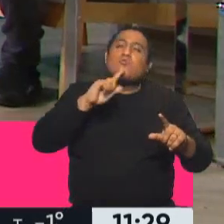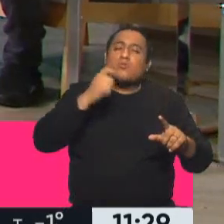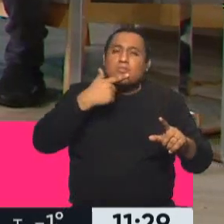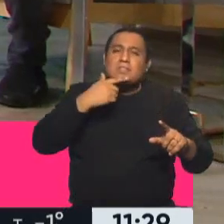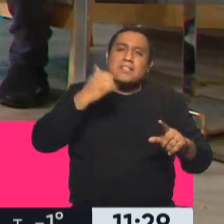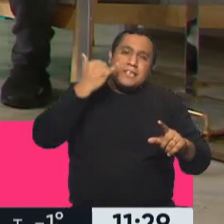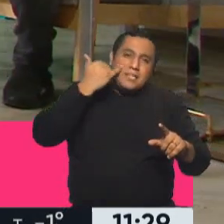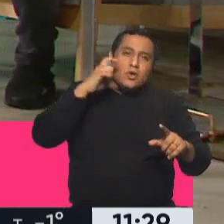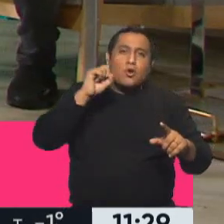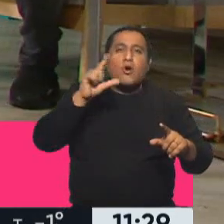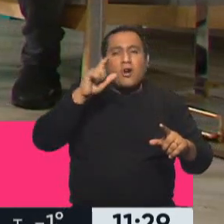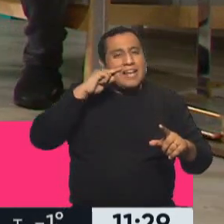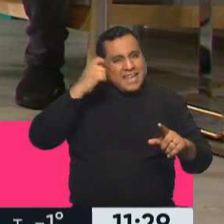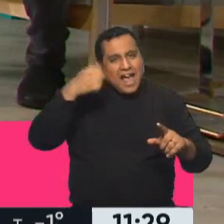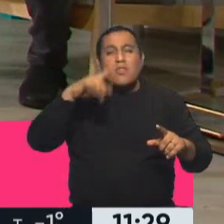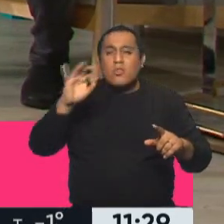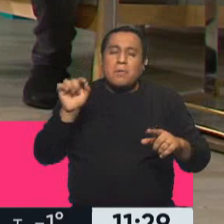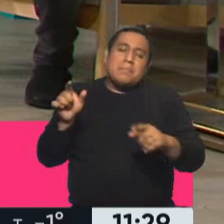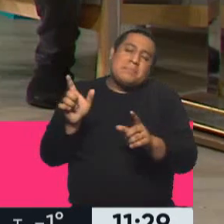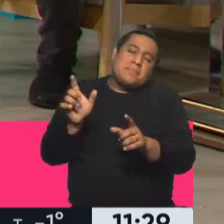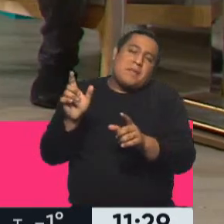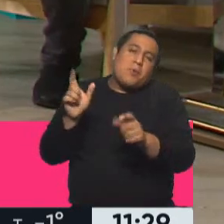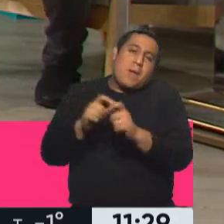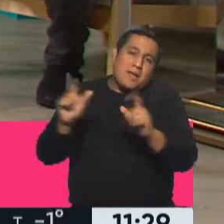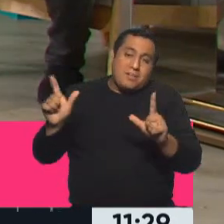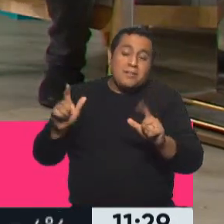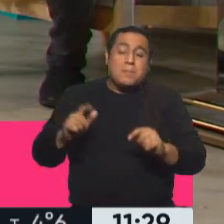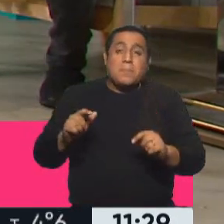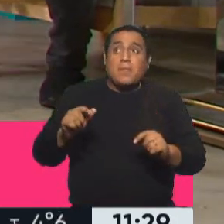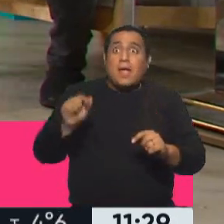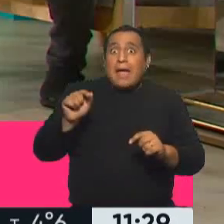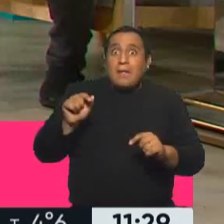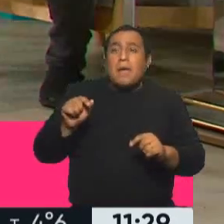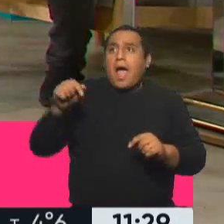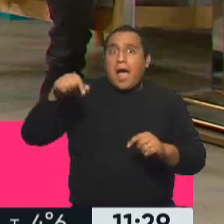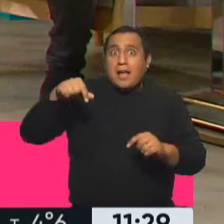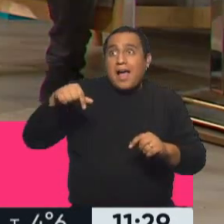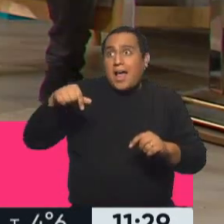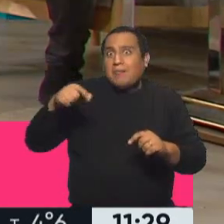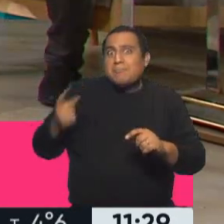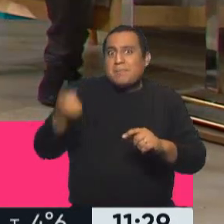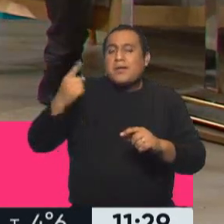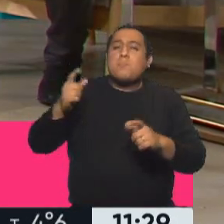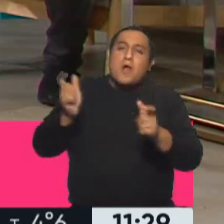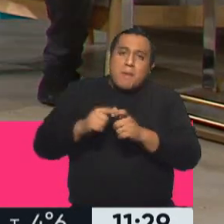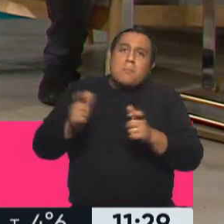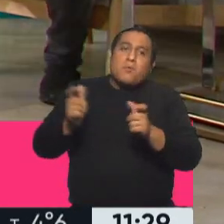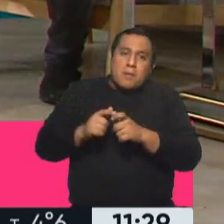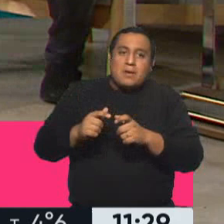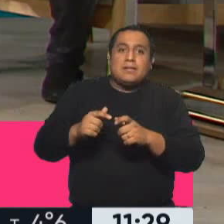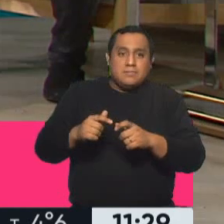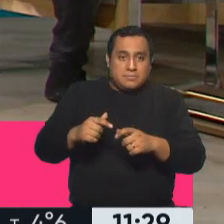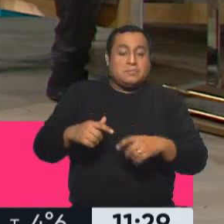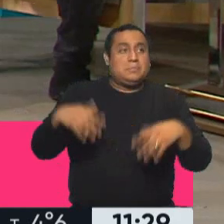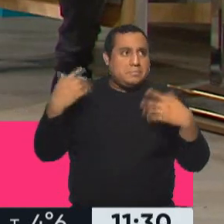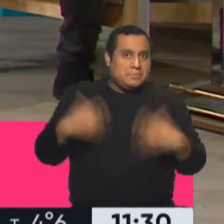estuvo Hola Susana, que los primeros. Empezó acá al mediodía, acá. Iba. Claro, claro. Y bueno, mis primeros programas fueron acá. Y ahí te daba